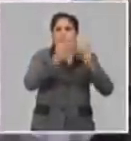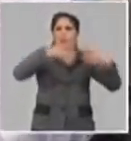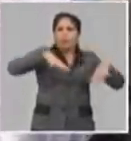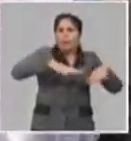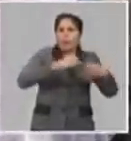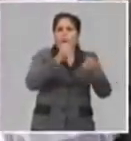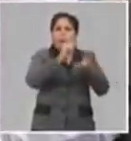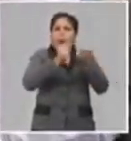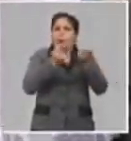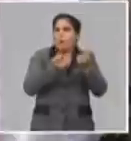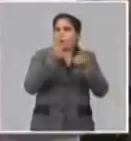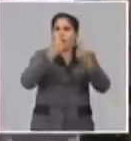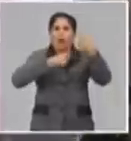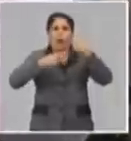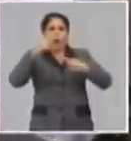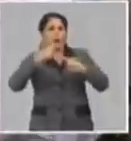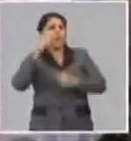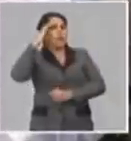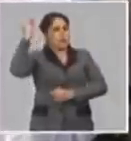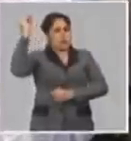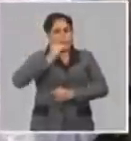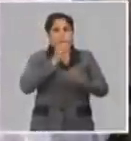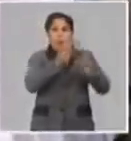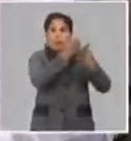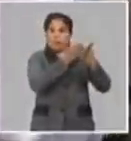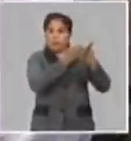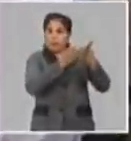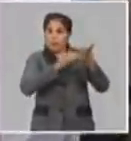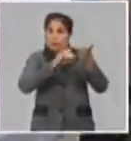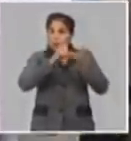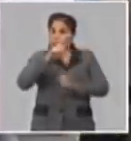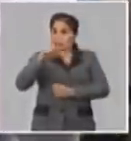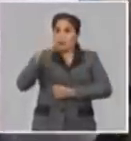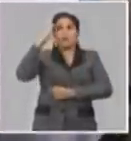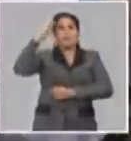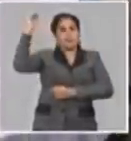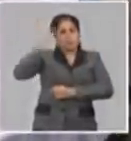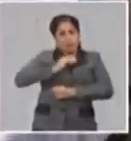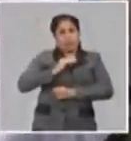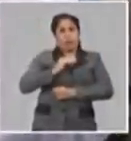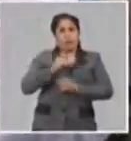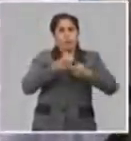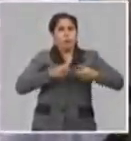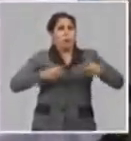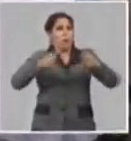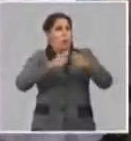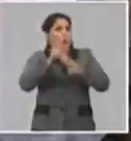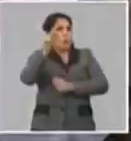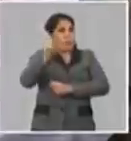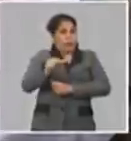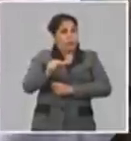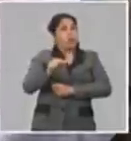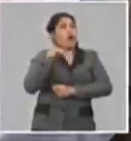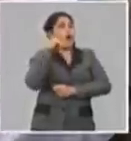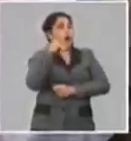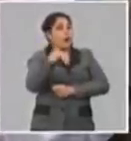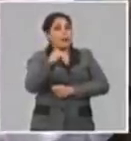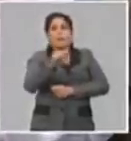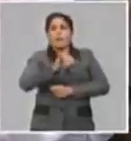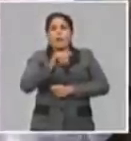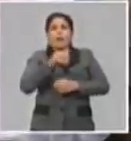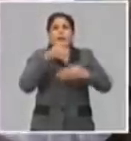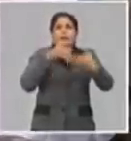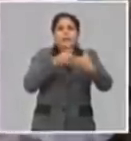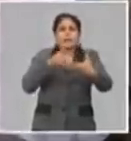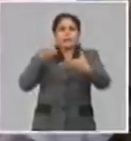modelo económico, que está identificado en los lineamientos, que hemos identificado también en el levantamiento que se ha hecho de las trabas.